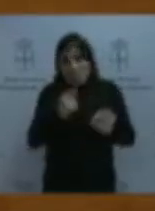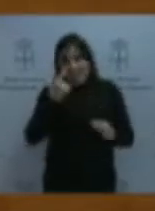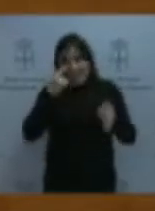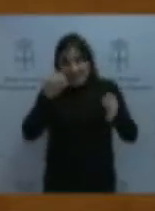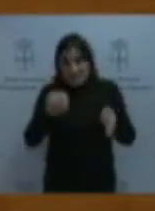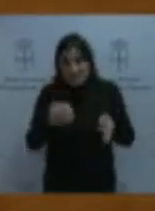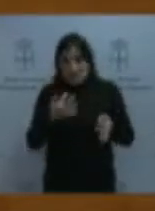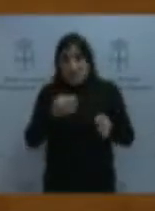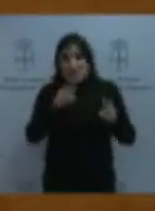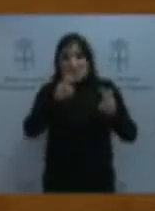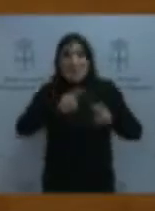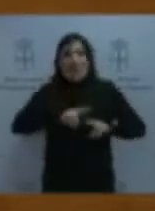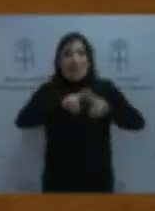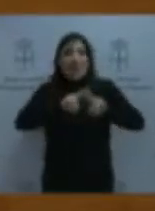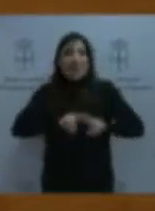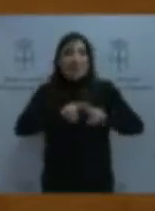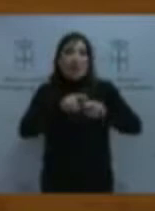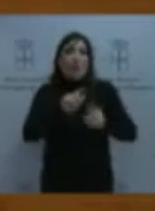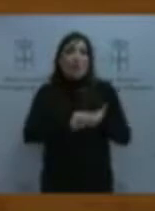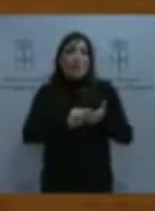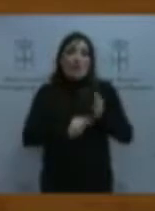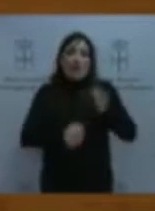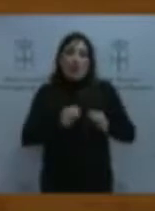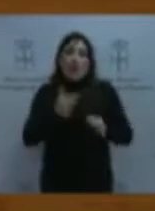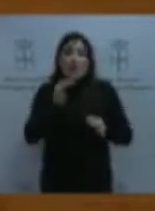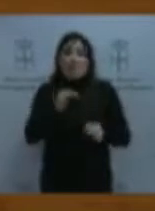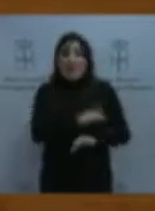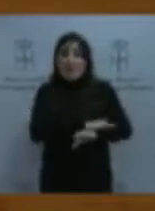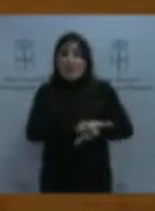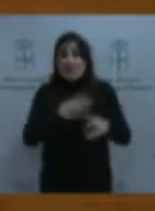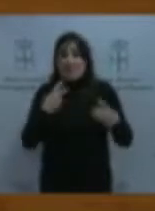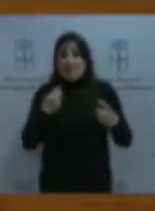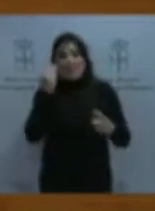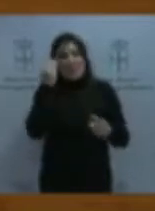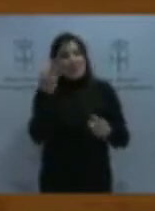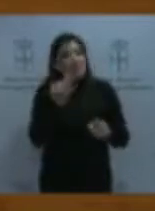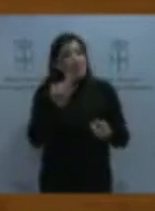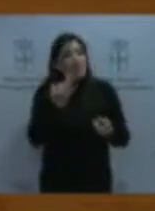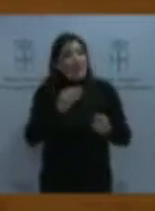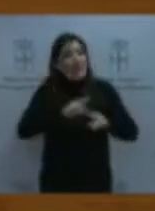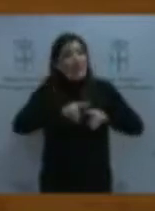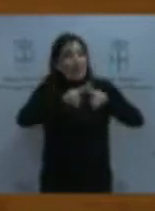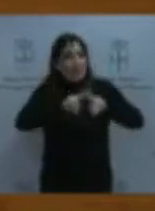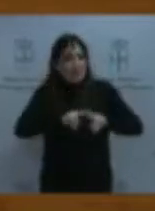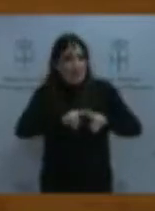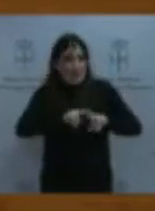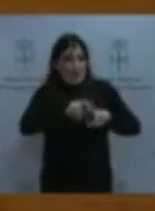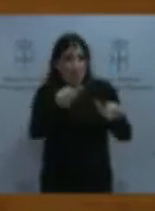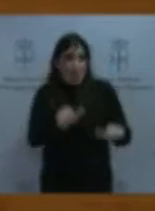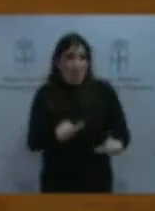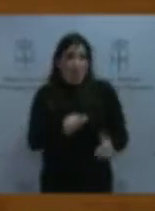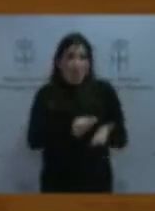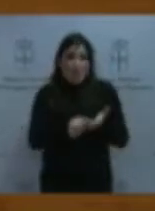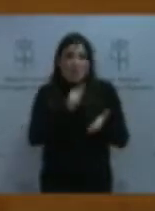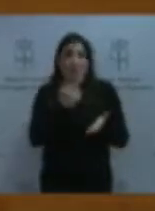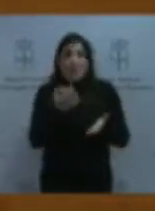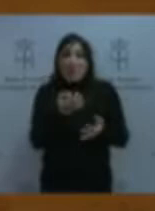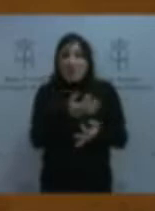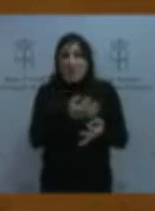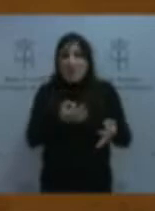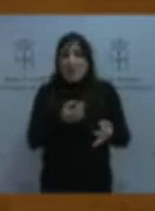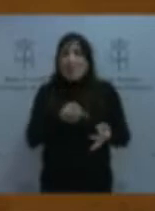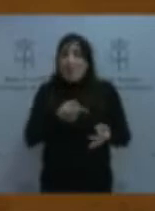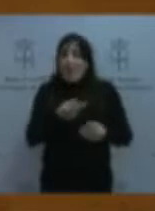Fiscal, creemos que hay que revisar el modelo de oficina para que sea eficaz y solo podrá hacerse si se provee la financiación